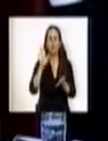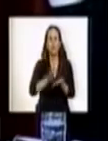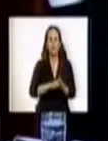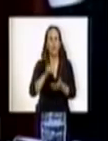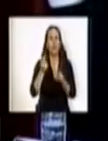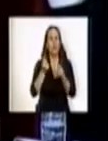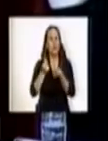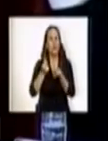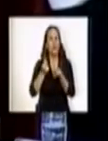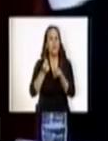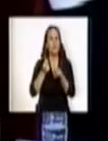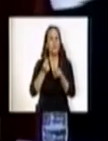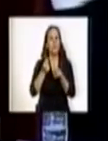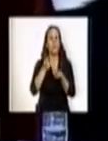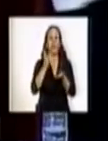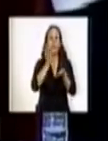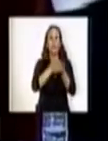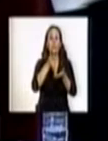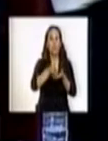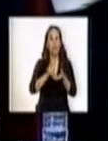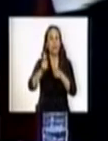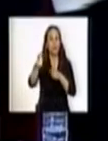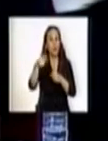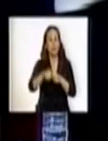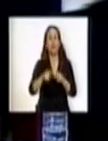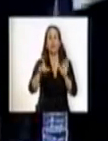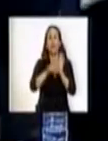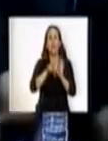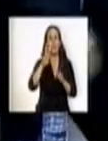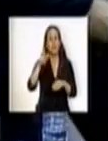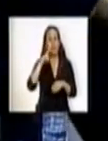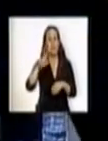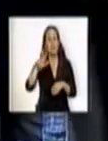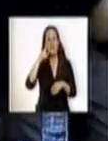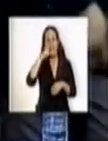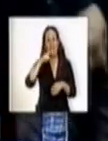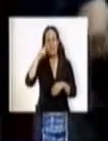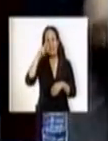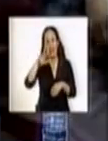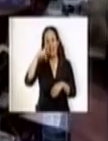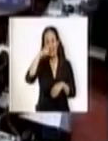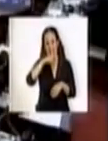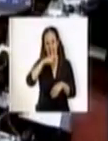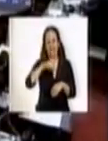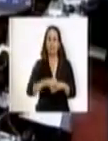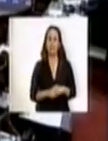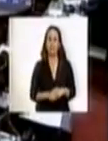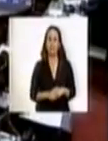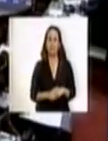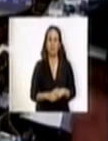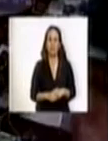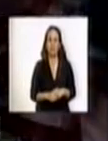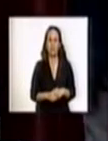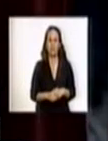usted. Claro, más adelante estaba ella, pero todos lo escucharon. Pero, insisto, yo creo que acá... ¿Se puede saber el insulto que...?